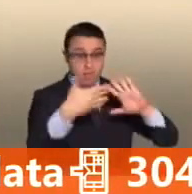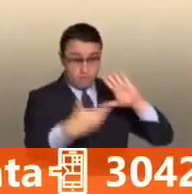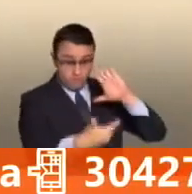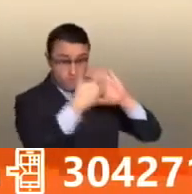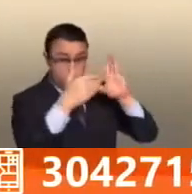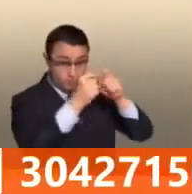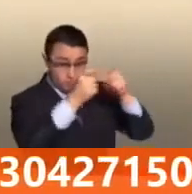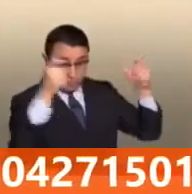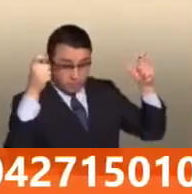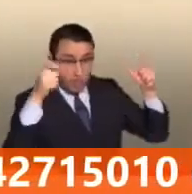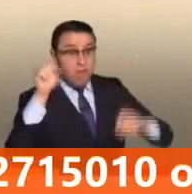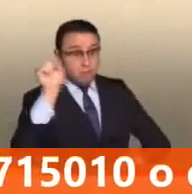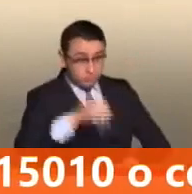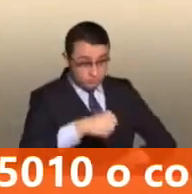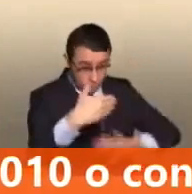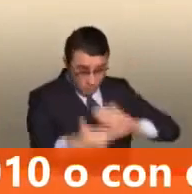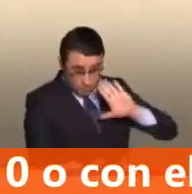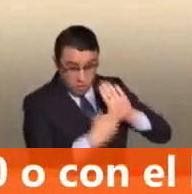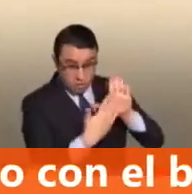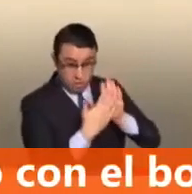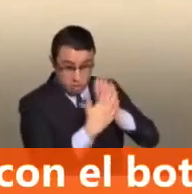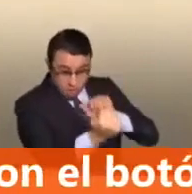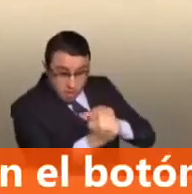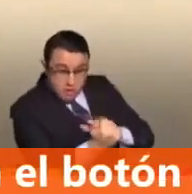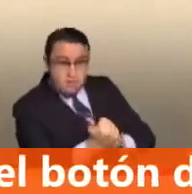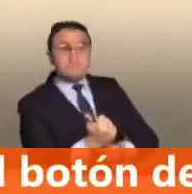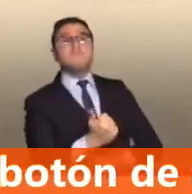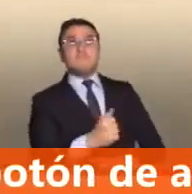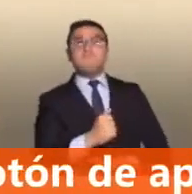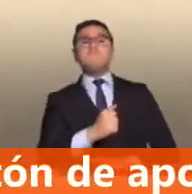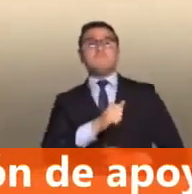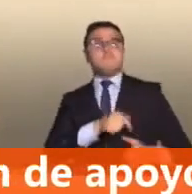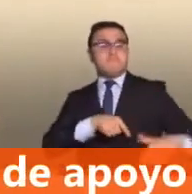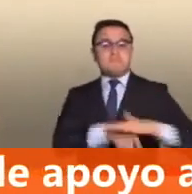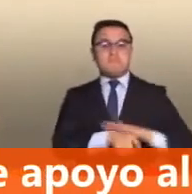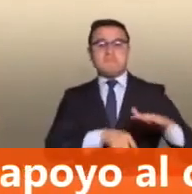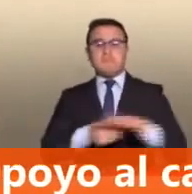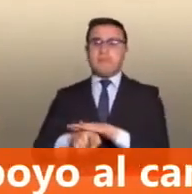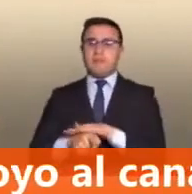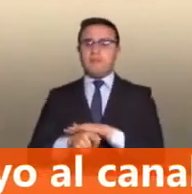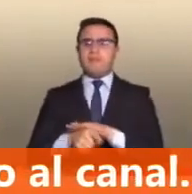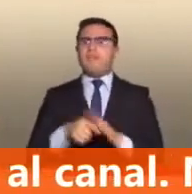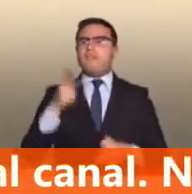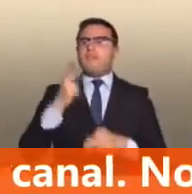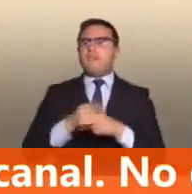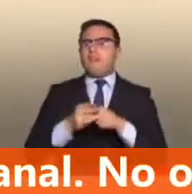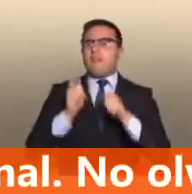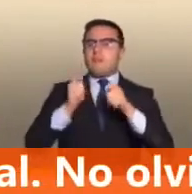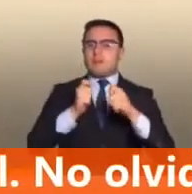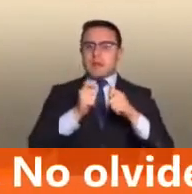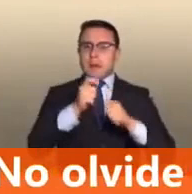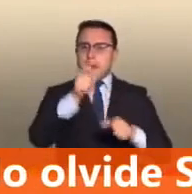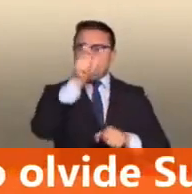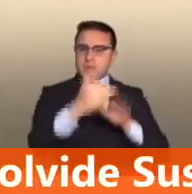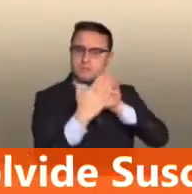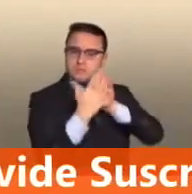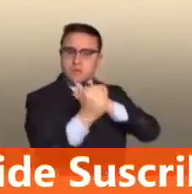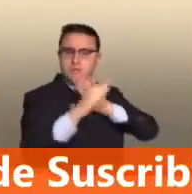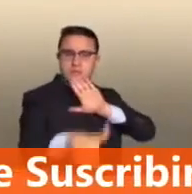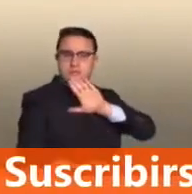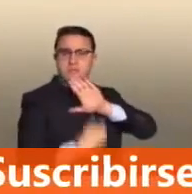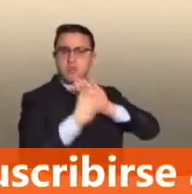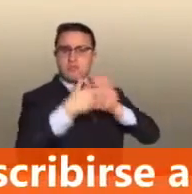Estado. Un enemigo interno, decían ellos. Una